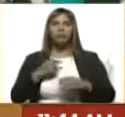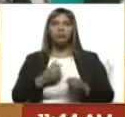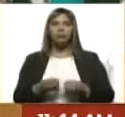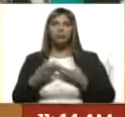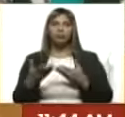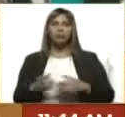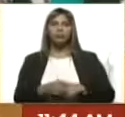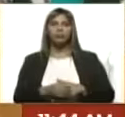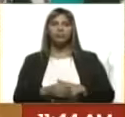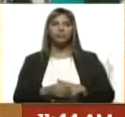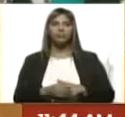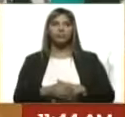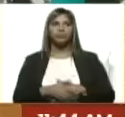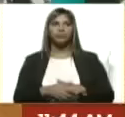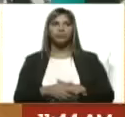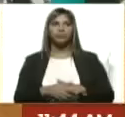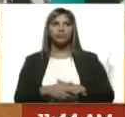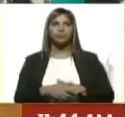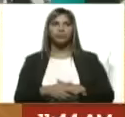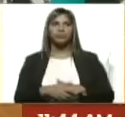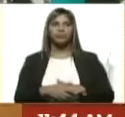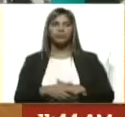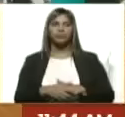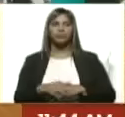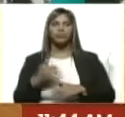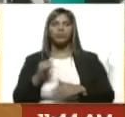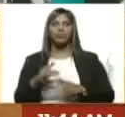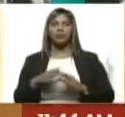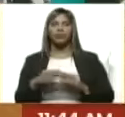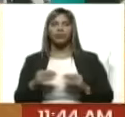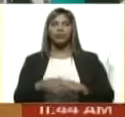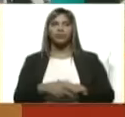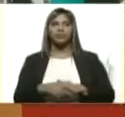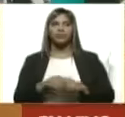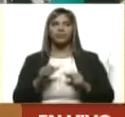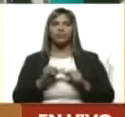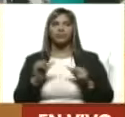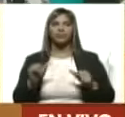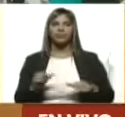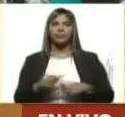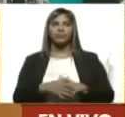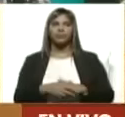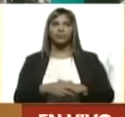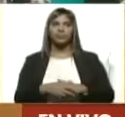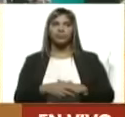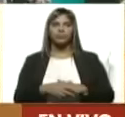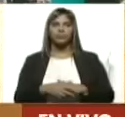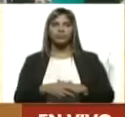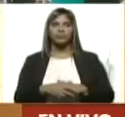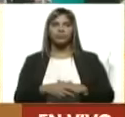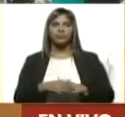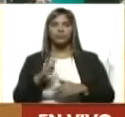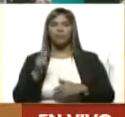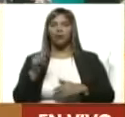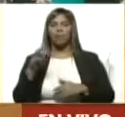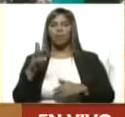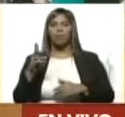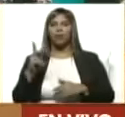decir al adversario. Aquí tenemos nuestro sistema APK